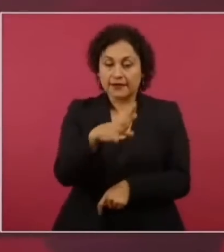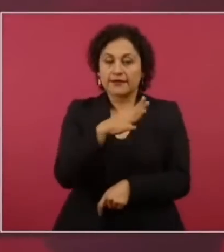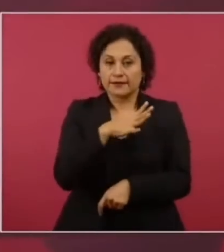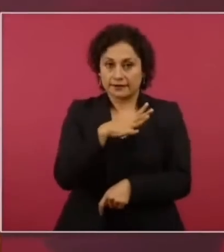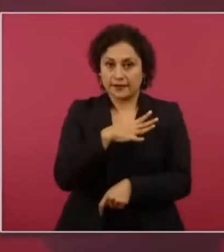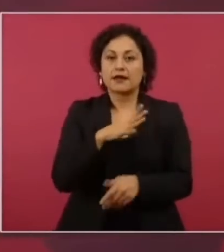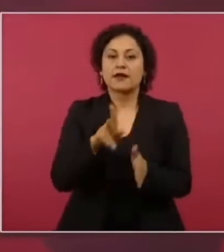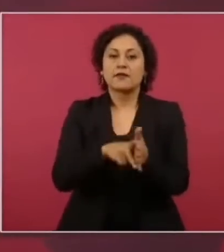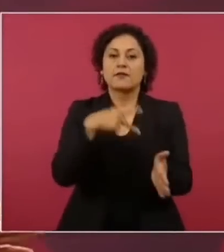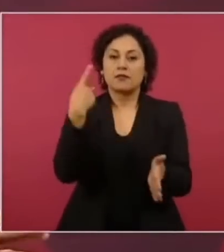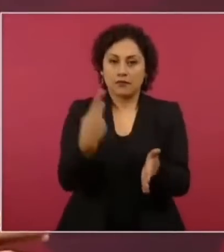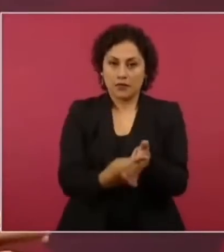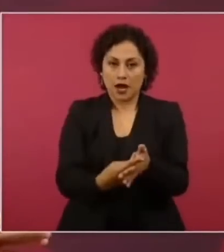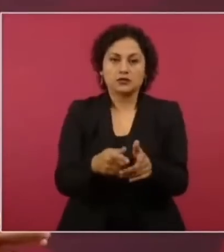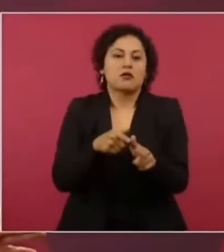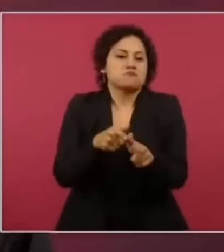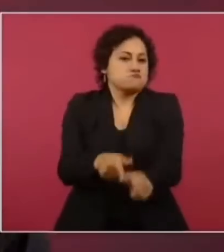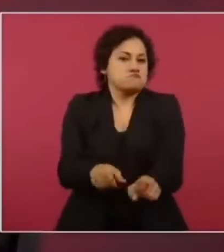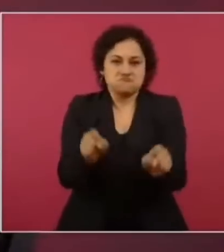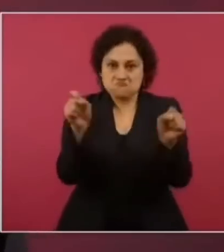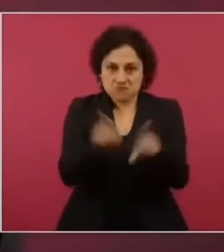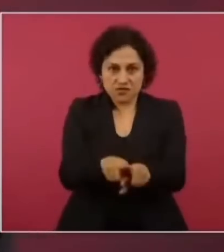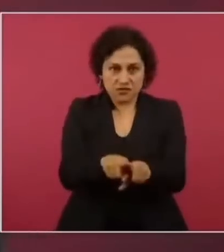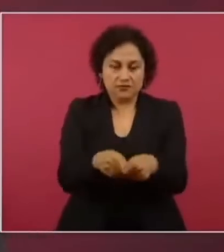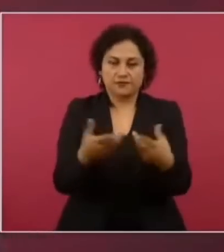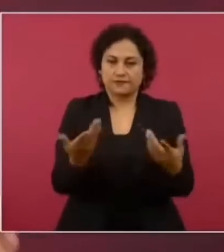plazas de base. Es decir,